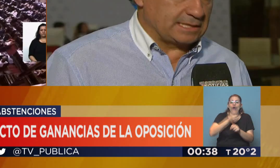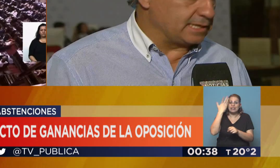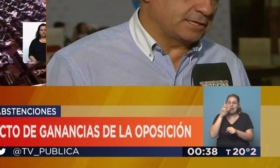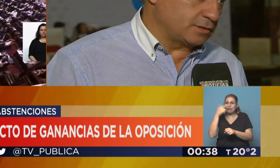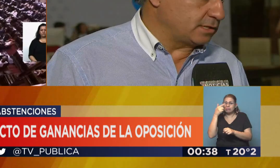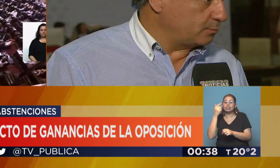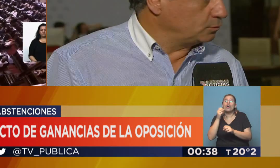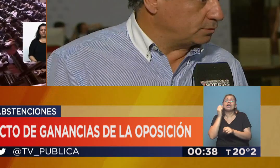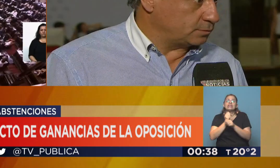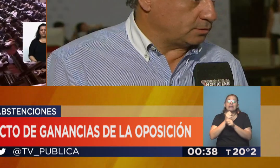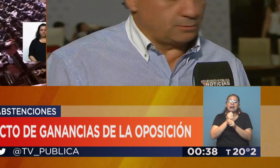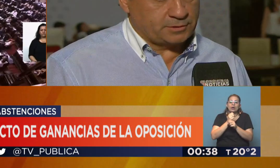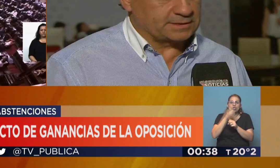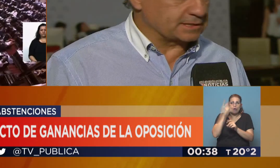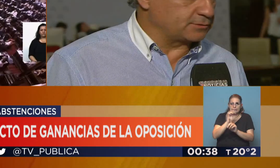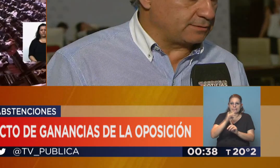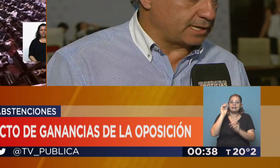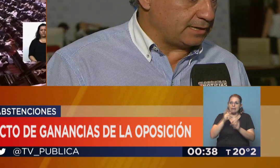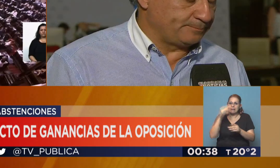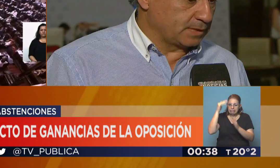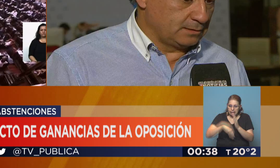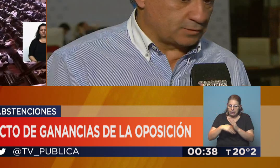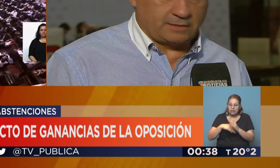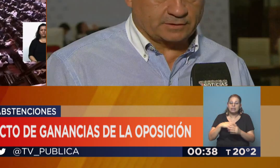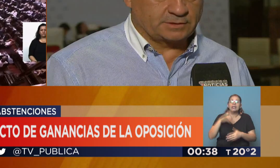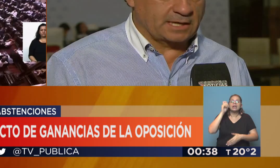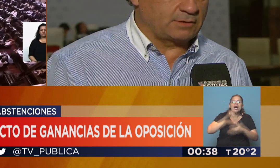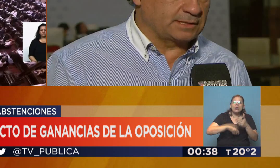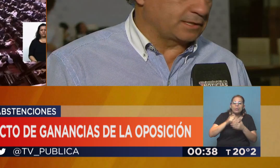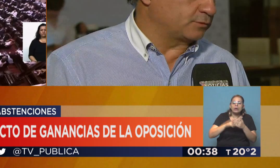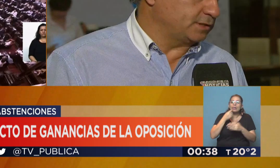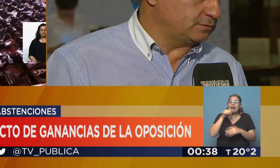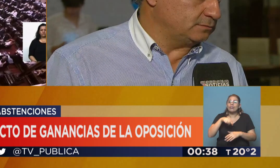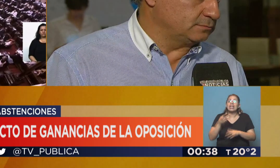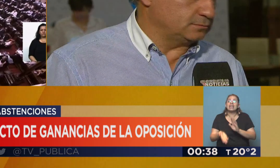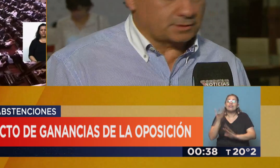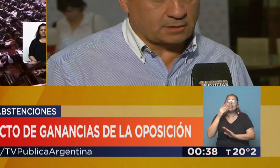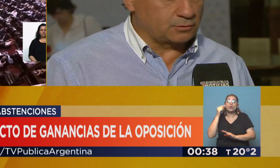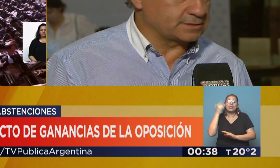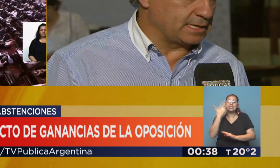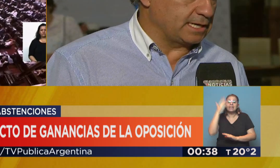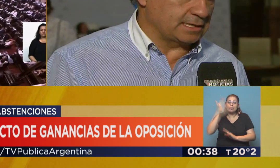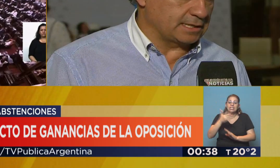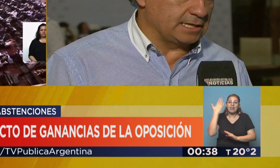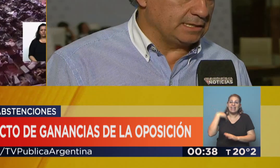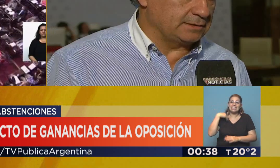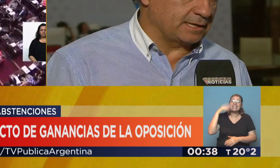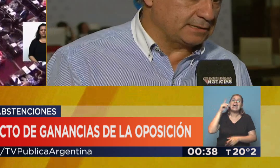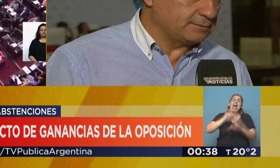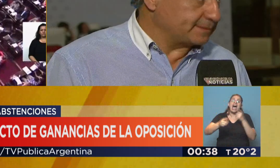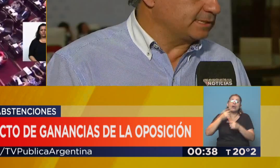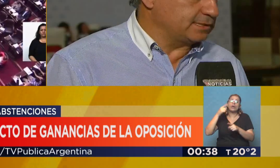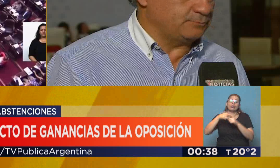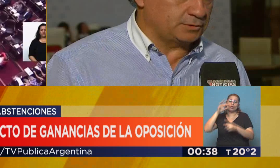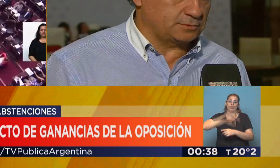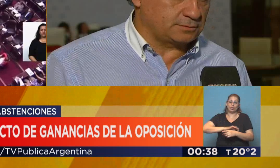caída salarial este año es de 10 puntos, porque los convenios están cerrando a la baja, porque la inflación está en 43%. Contra un acuerdo salarial en general del 30,